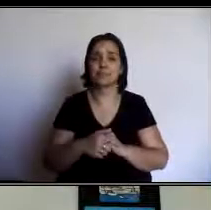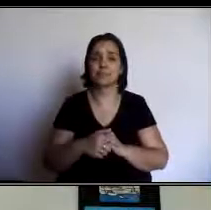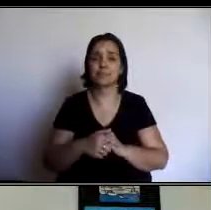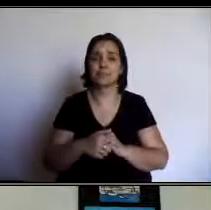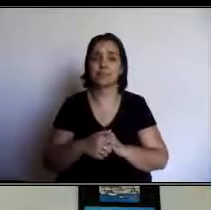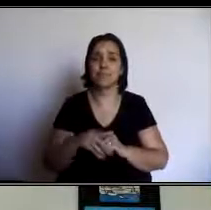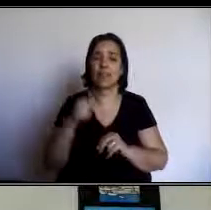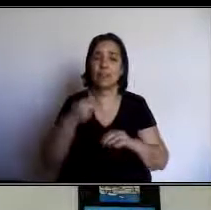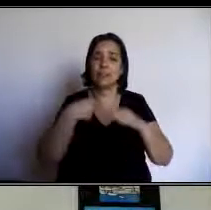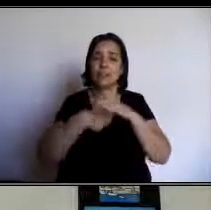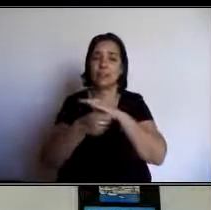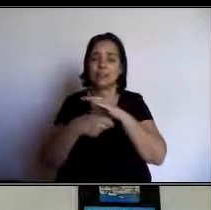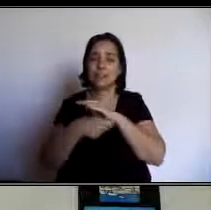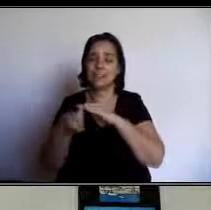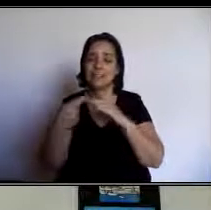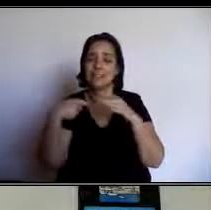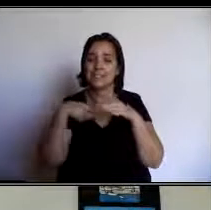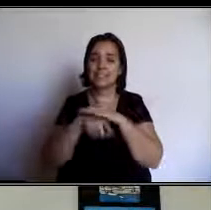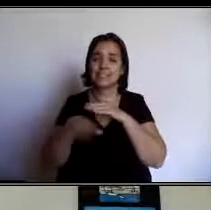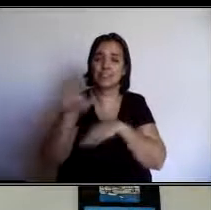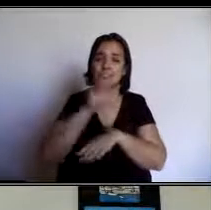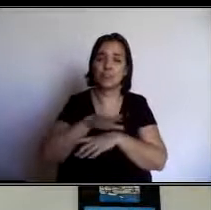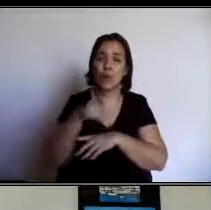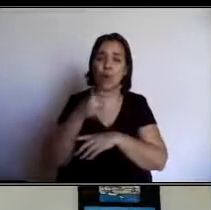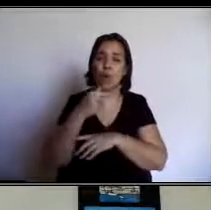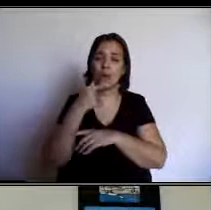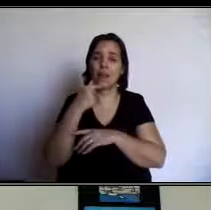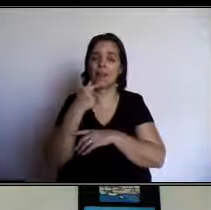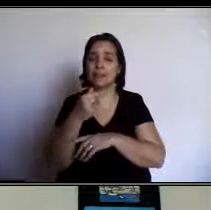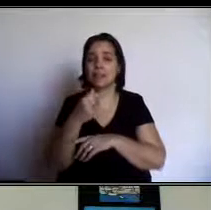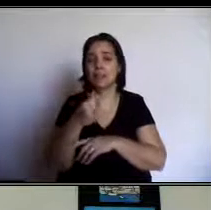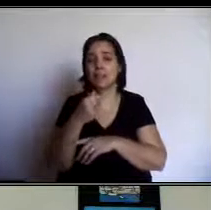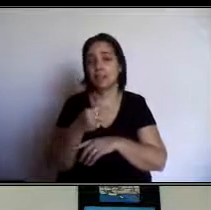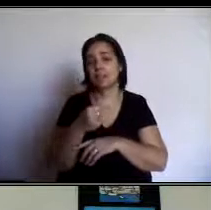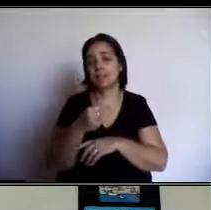de la Estrategia de Desarrollo Territorial, os he mencionado, la verdad que